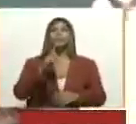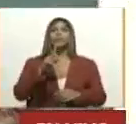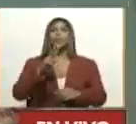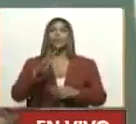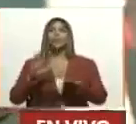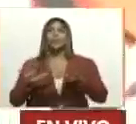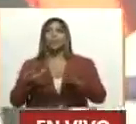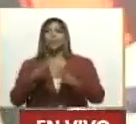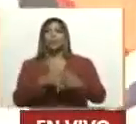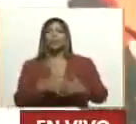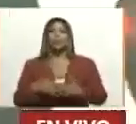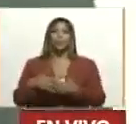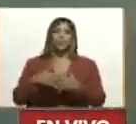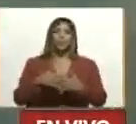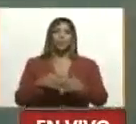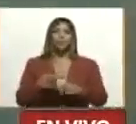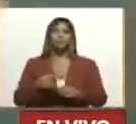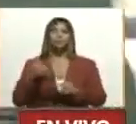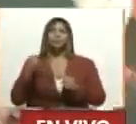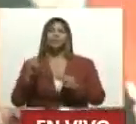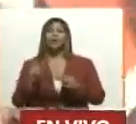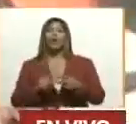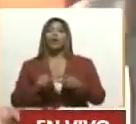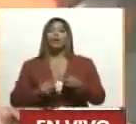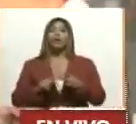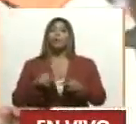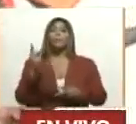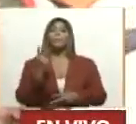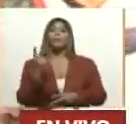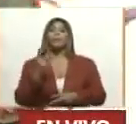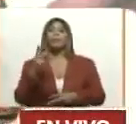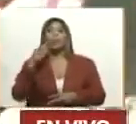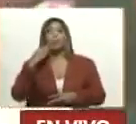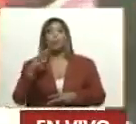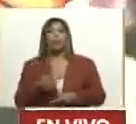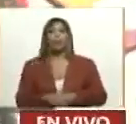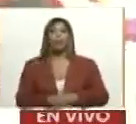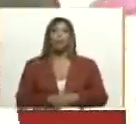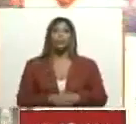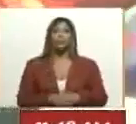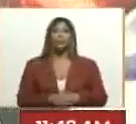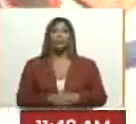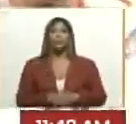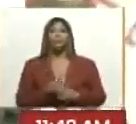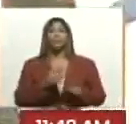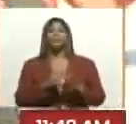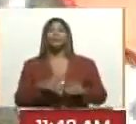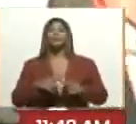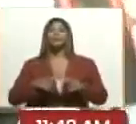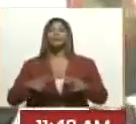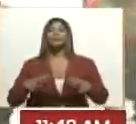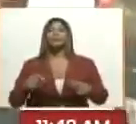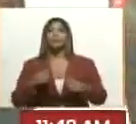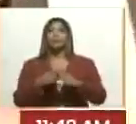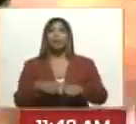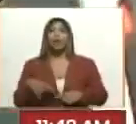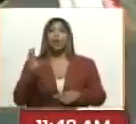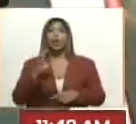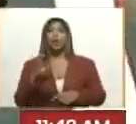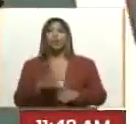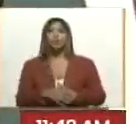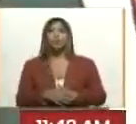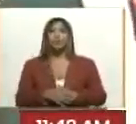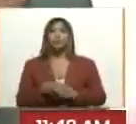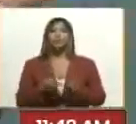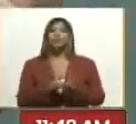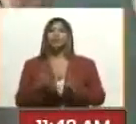Estados Unidos, hay 22 en México, hay una enorme cifra en Colombia que está